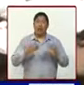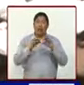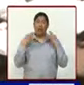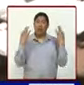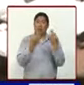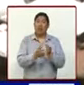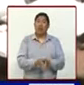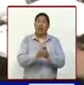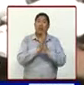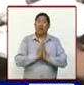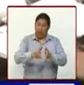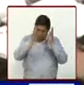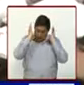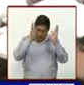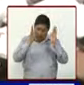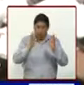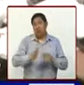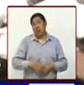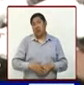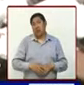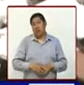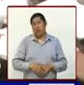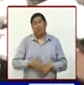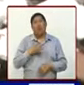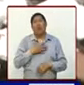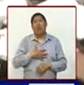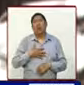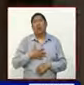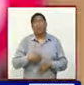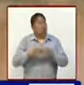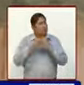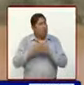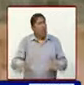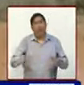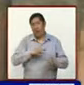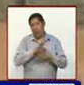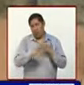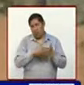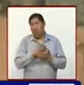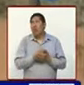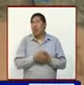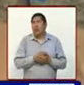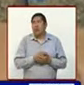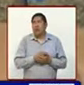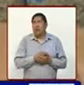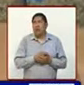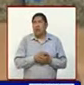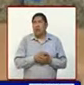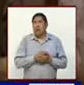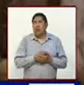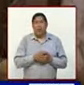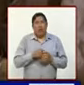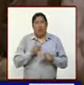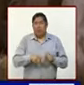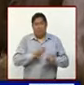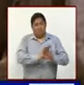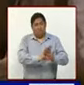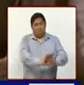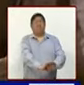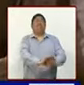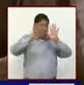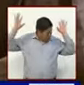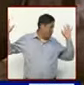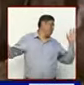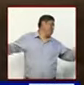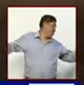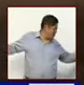familia pide atención de las autoridades porque lo han perdido todo. No logramos sujetar el agua,